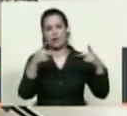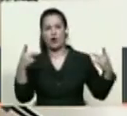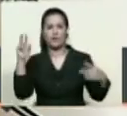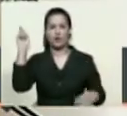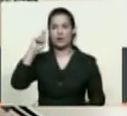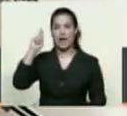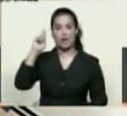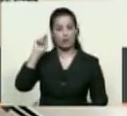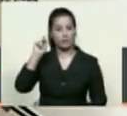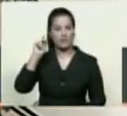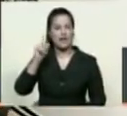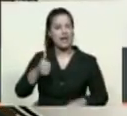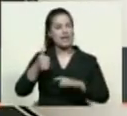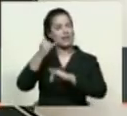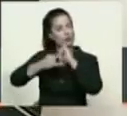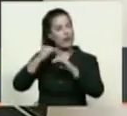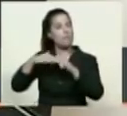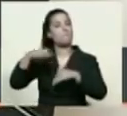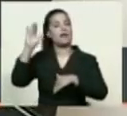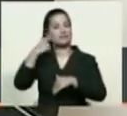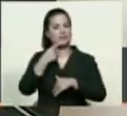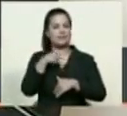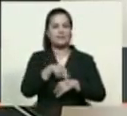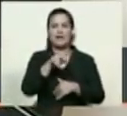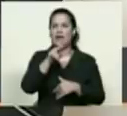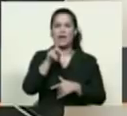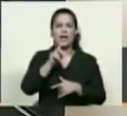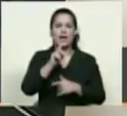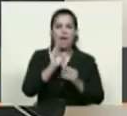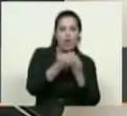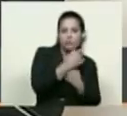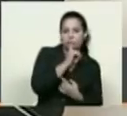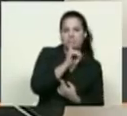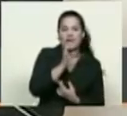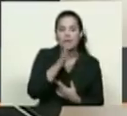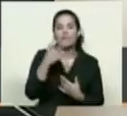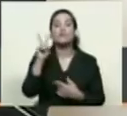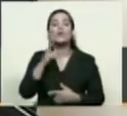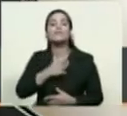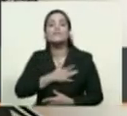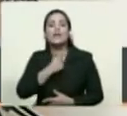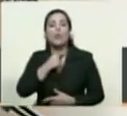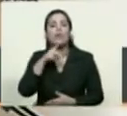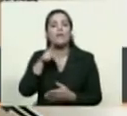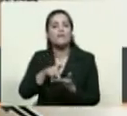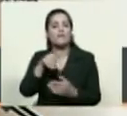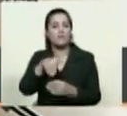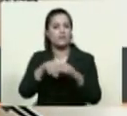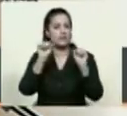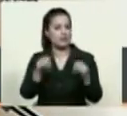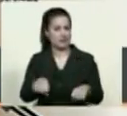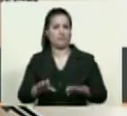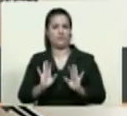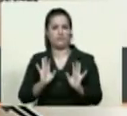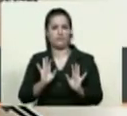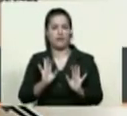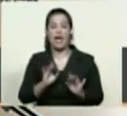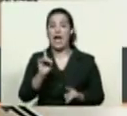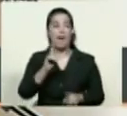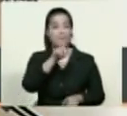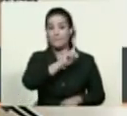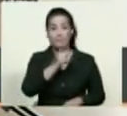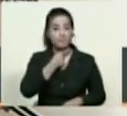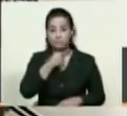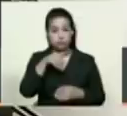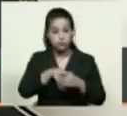internacional, y es que en Venezuela a la gente le gusta votar, Liz. A los que no les gusta votar, por lo general son a los dirigentes de la